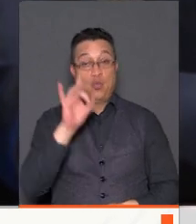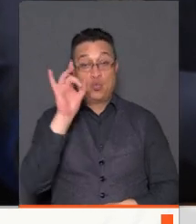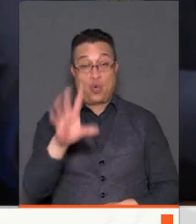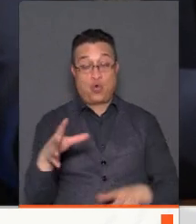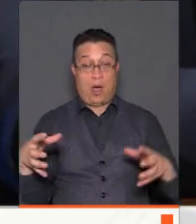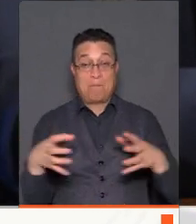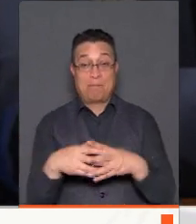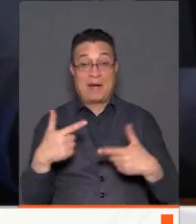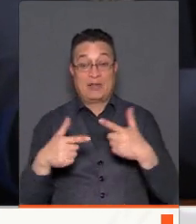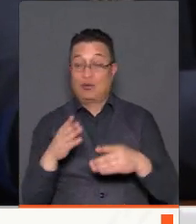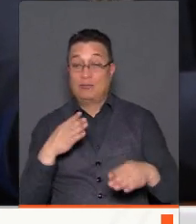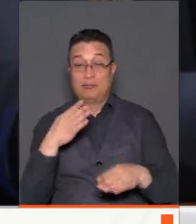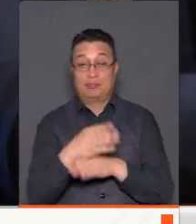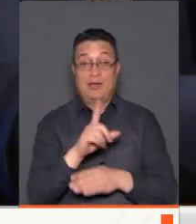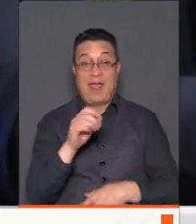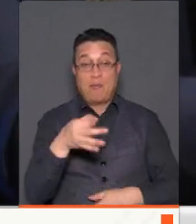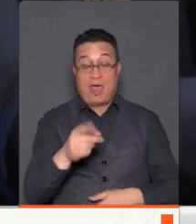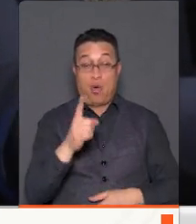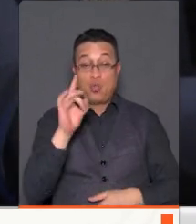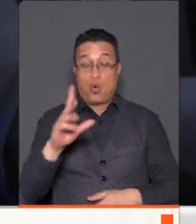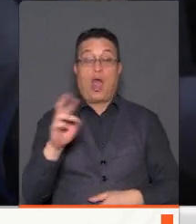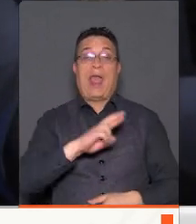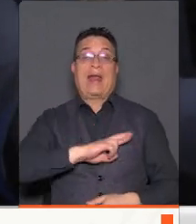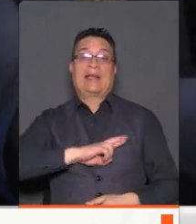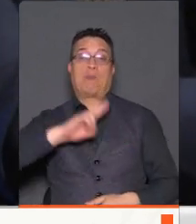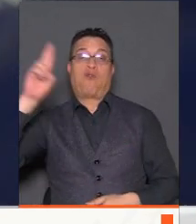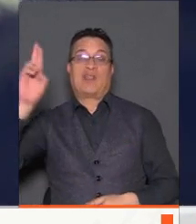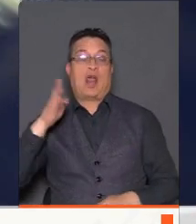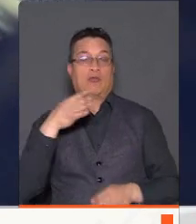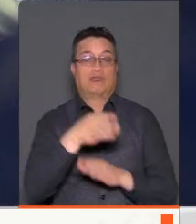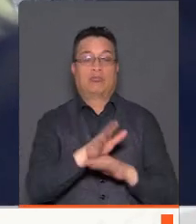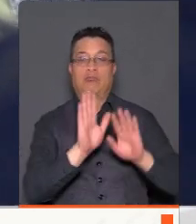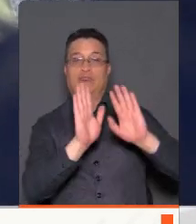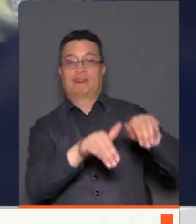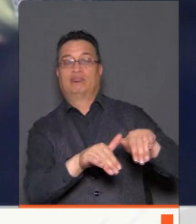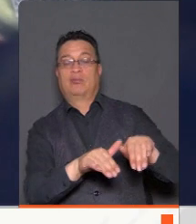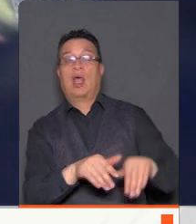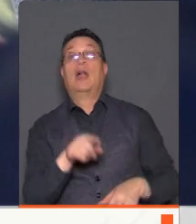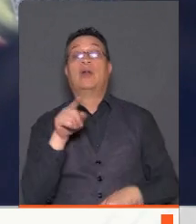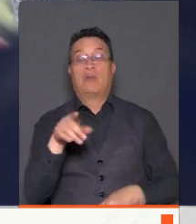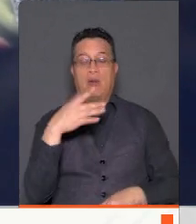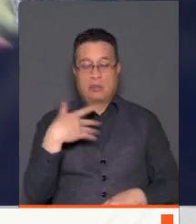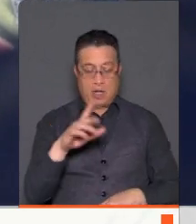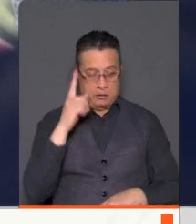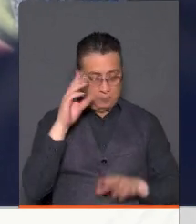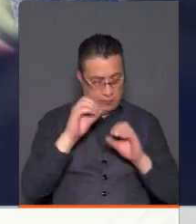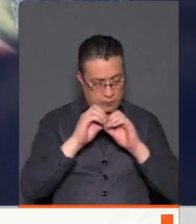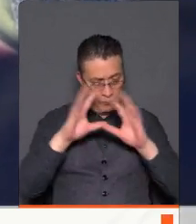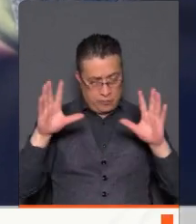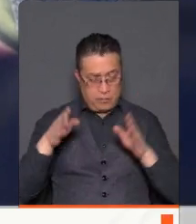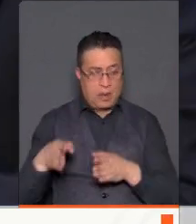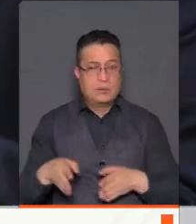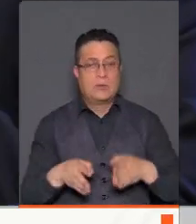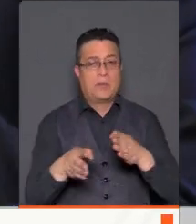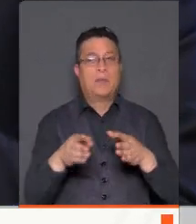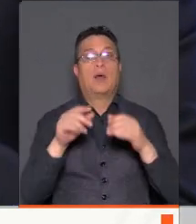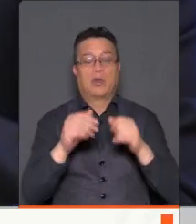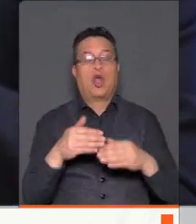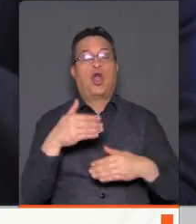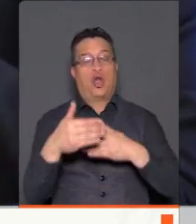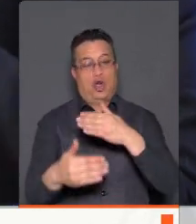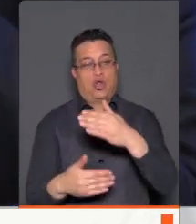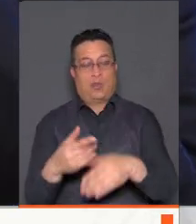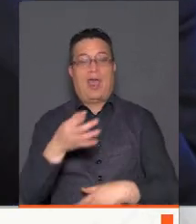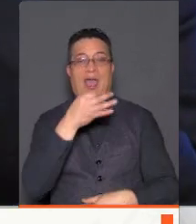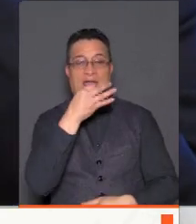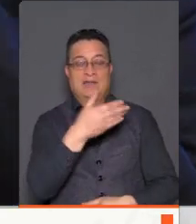el Palacio de La Moneda fue el Partido Republicano, pero ya se empieza entonces a delinear este camino para darle continuidad, como ha dicho el presidente